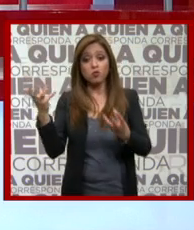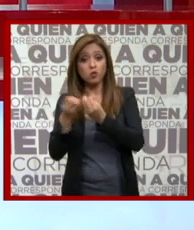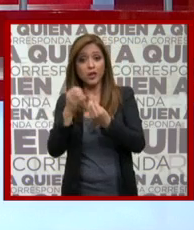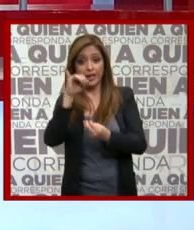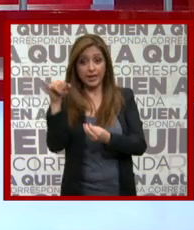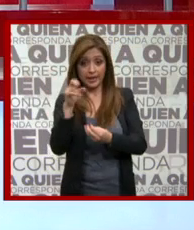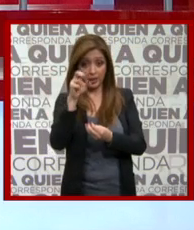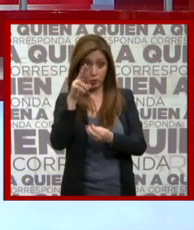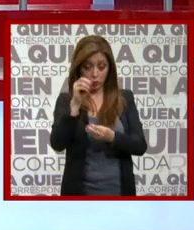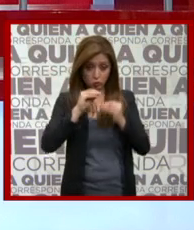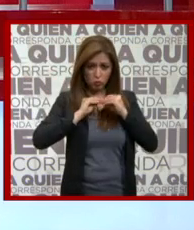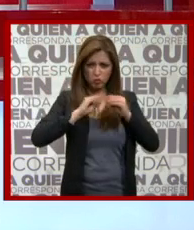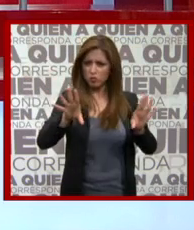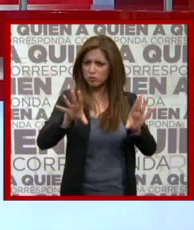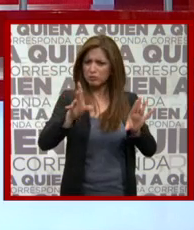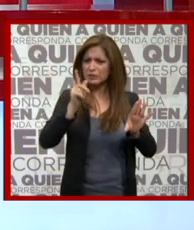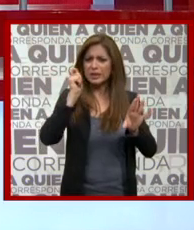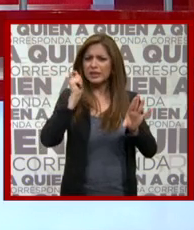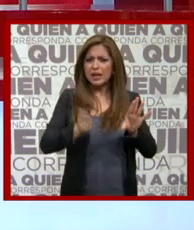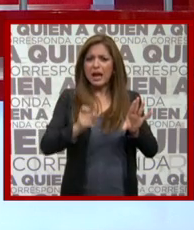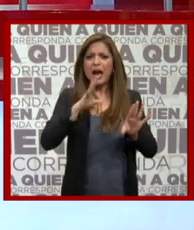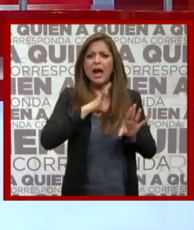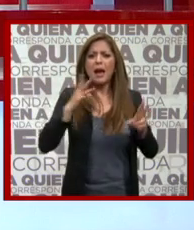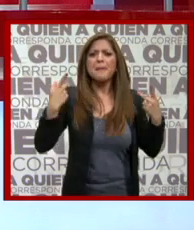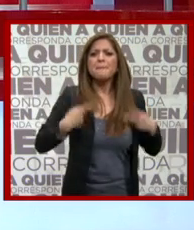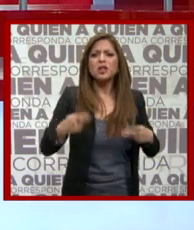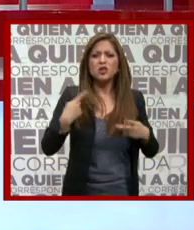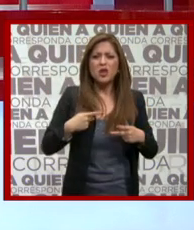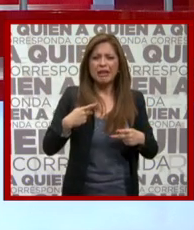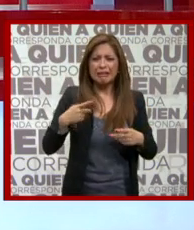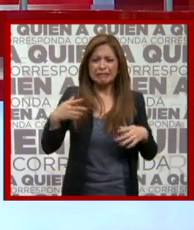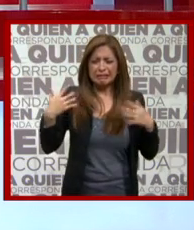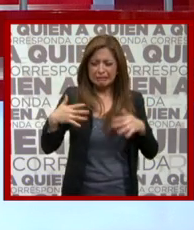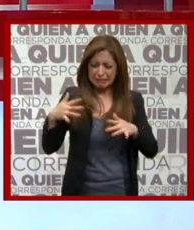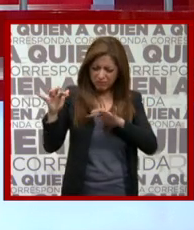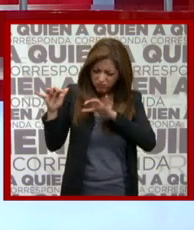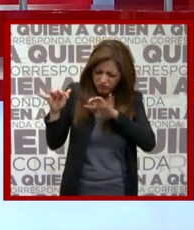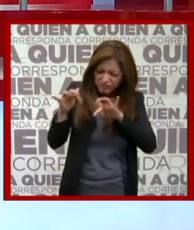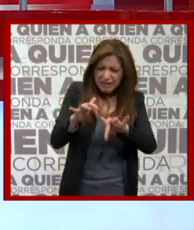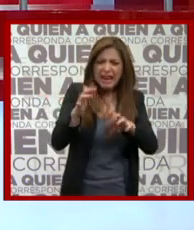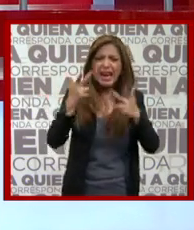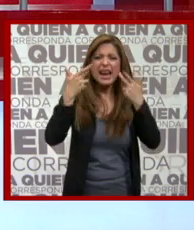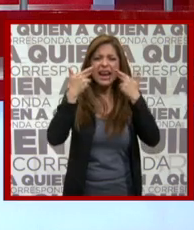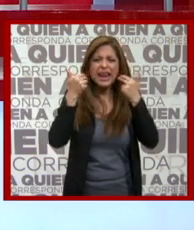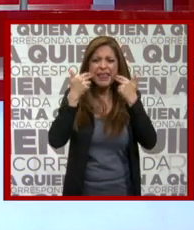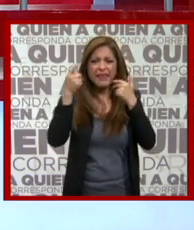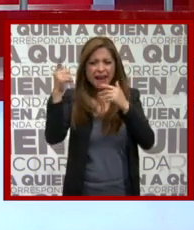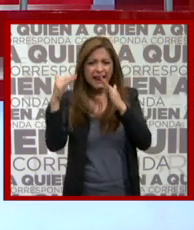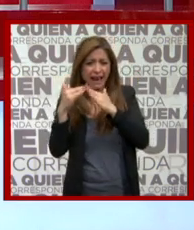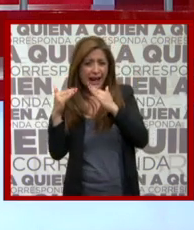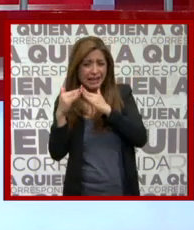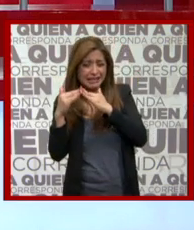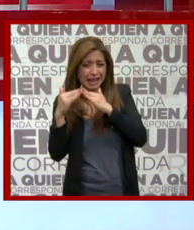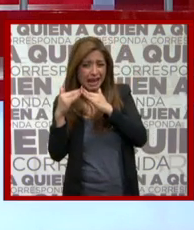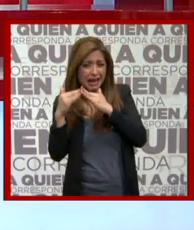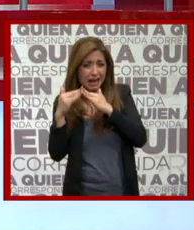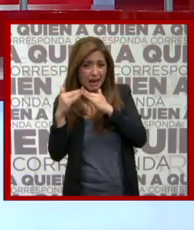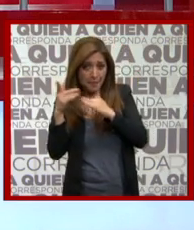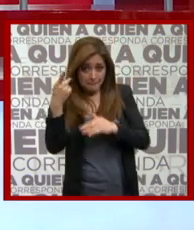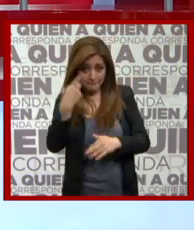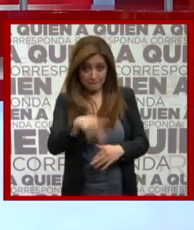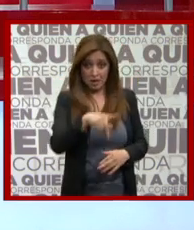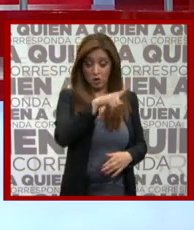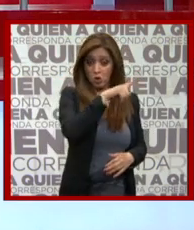presentan esto. Hay una invasión de ratas en una vivienda. No son de la cámara,